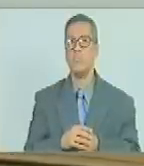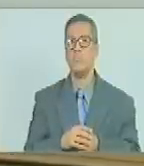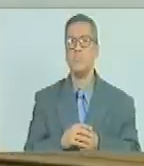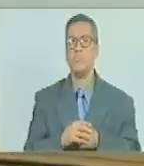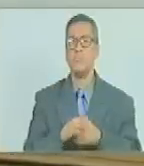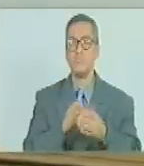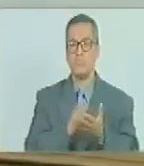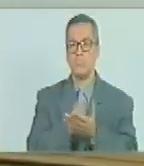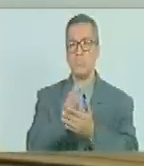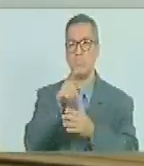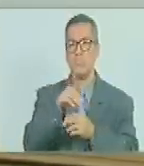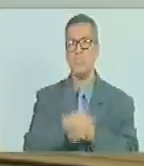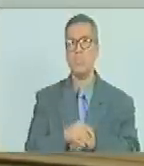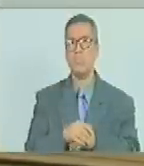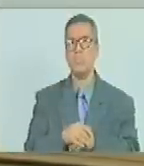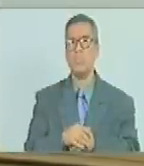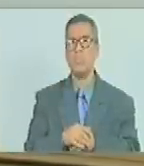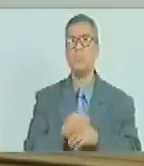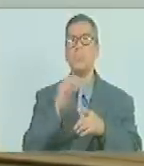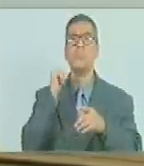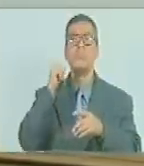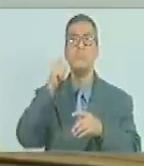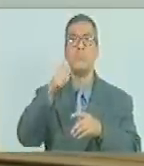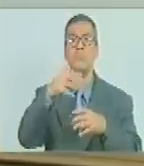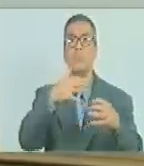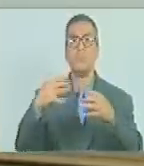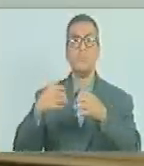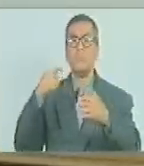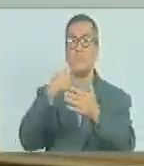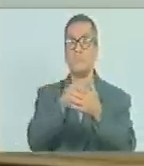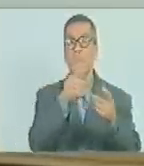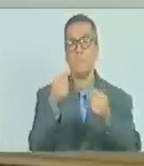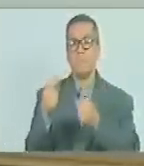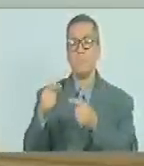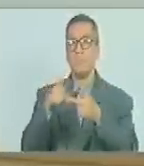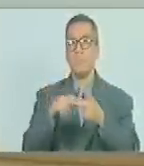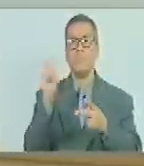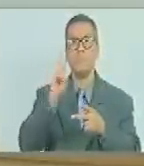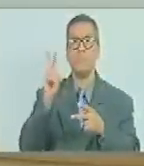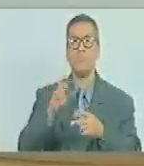vía de la merma brutal de los ingresos de Venezuela,